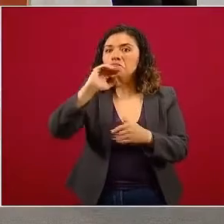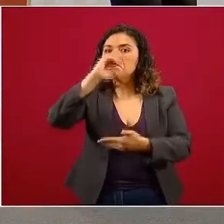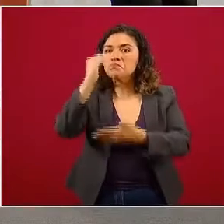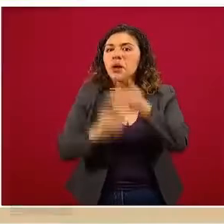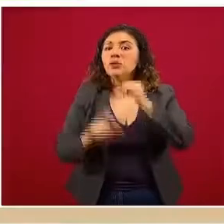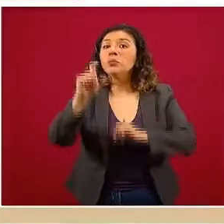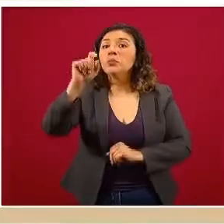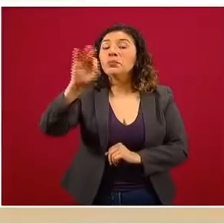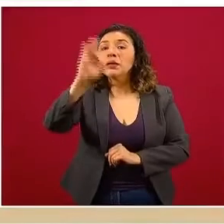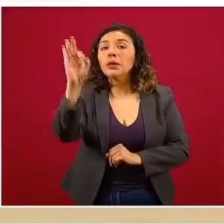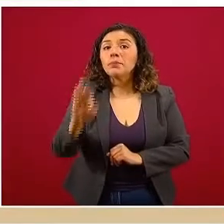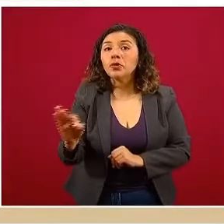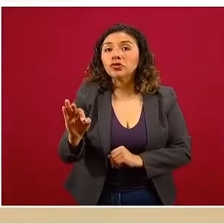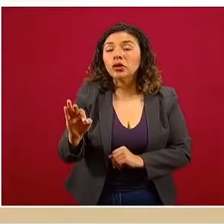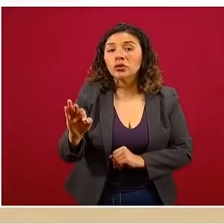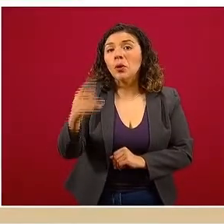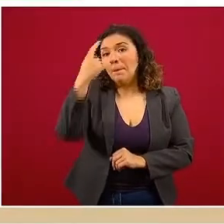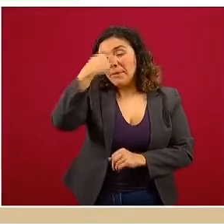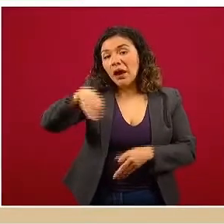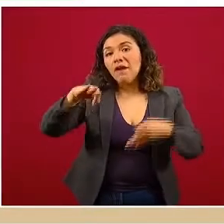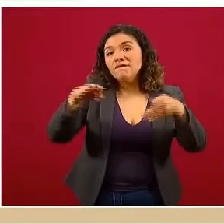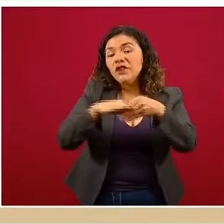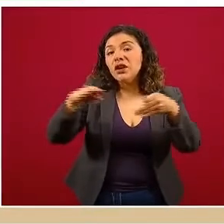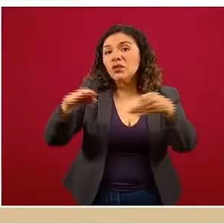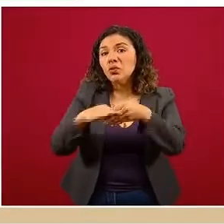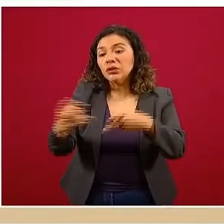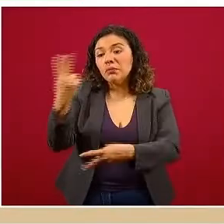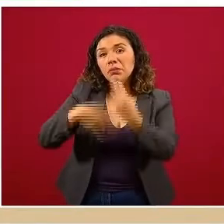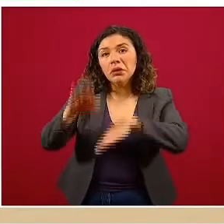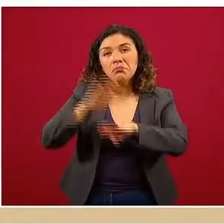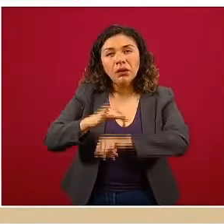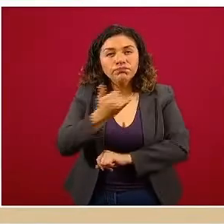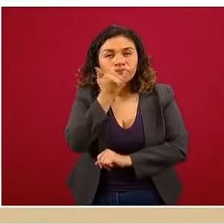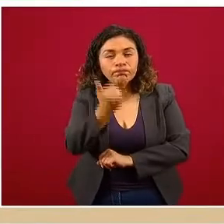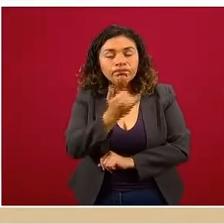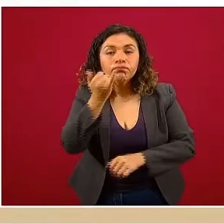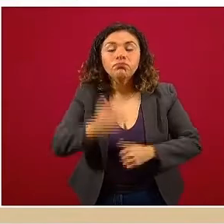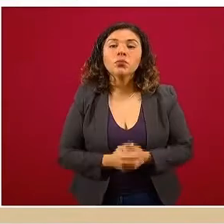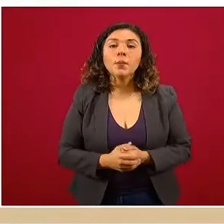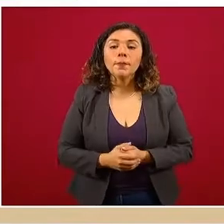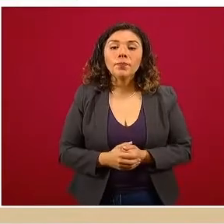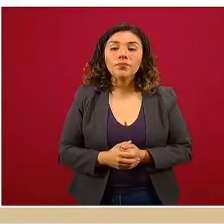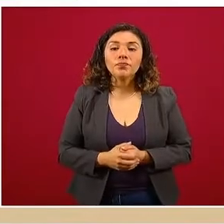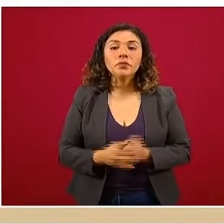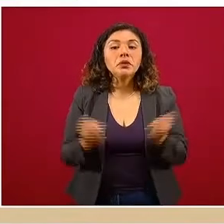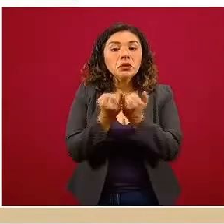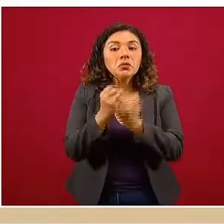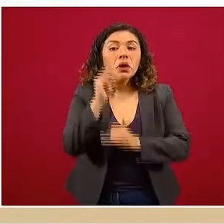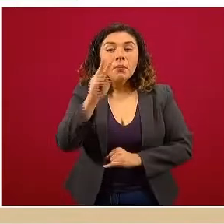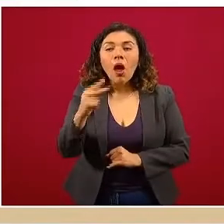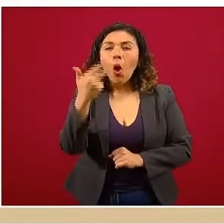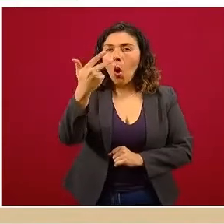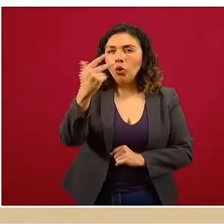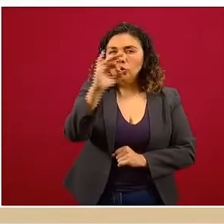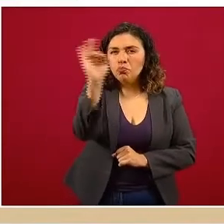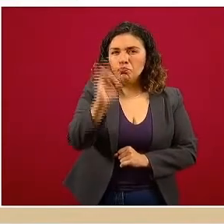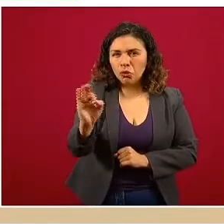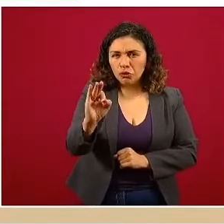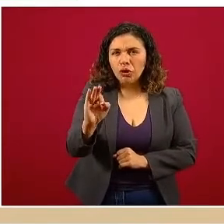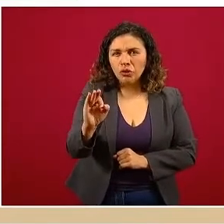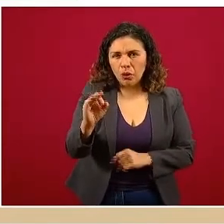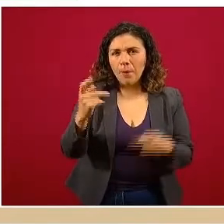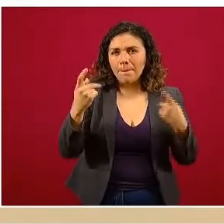en 20% la frecuencia de estos casos estimados. Asimismo, vemos que 8% de